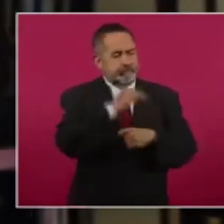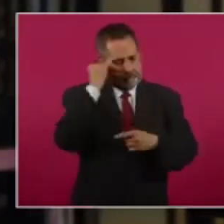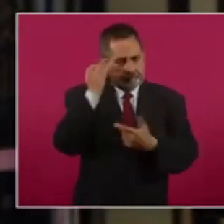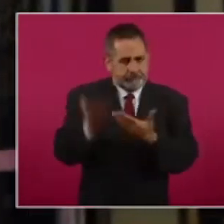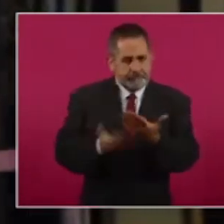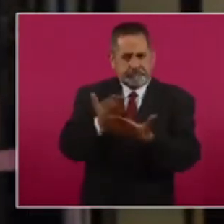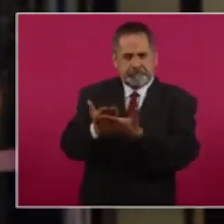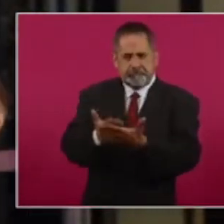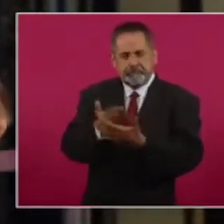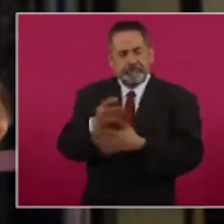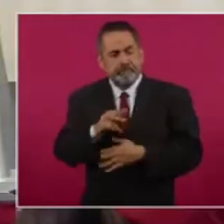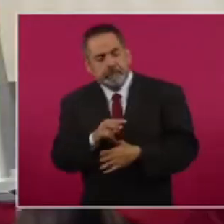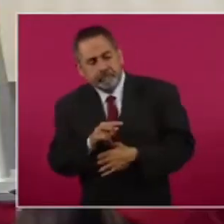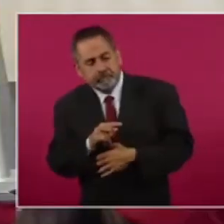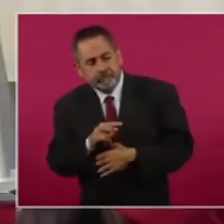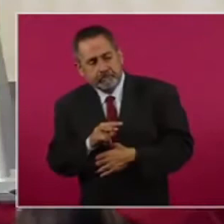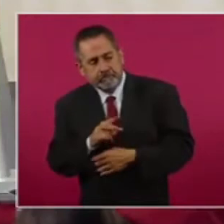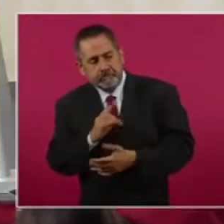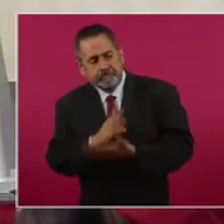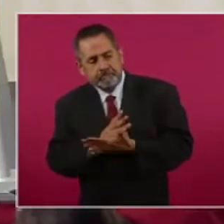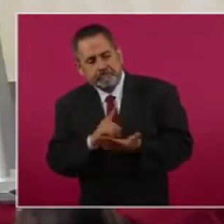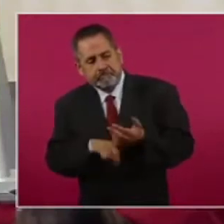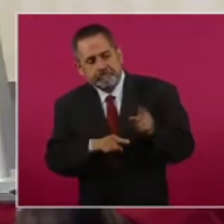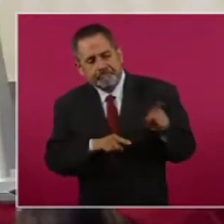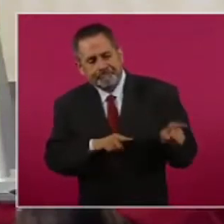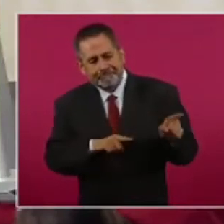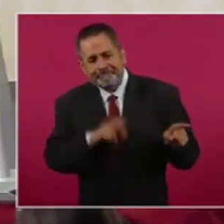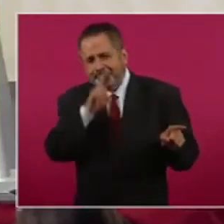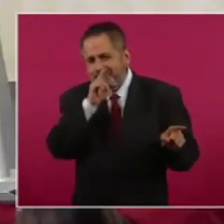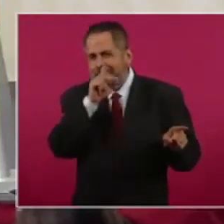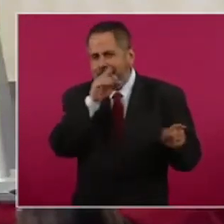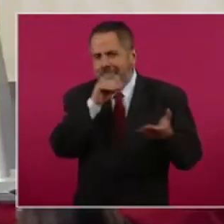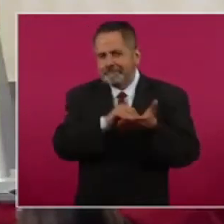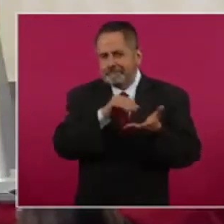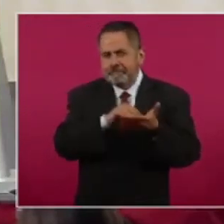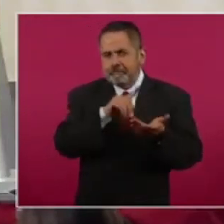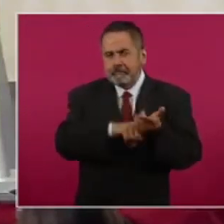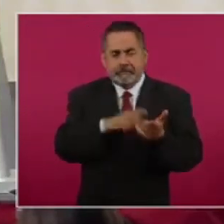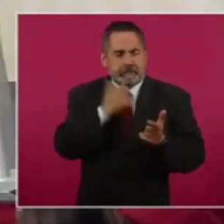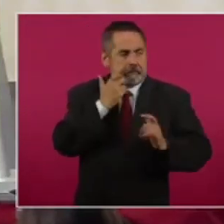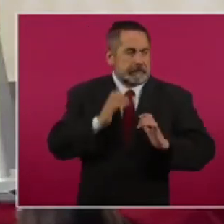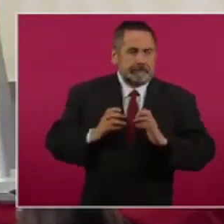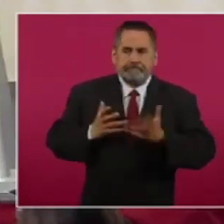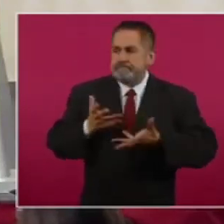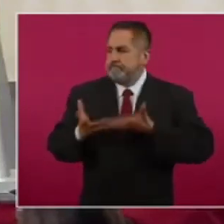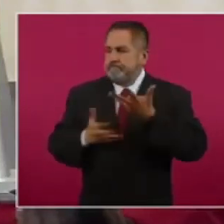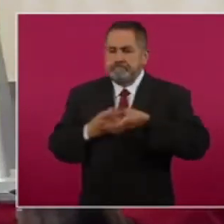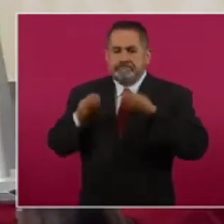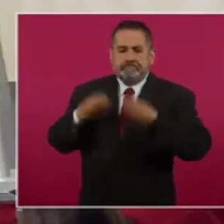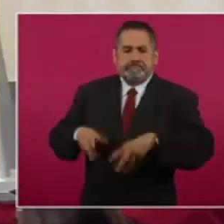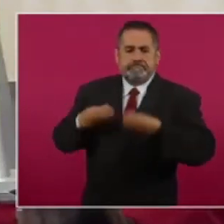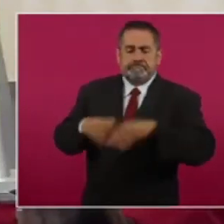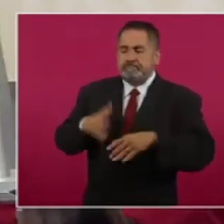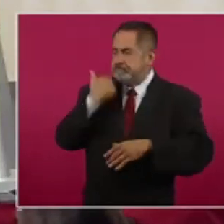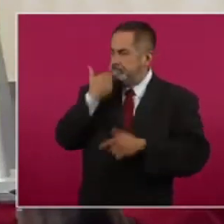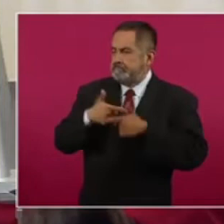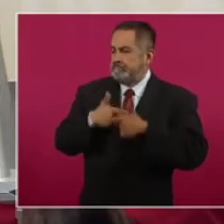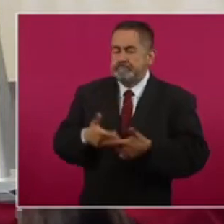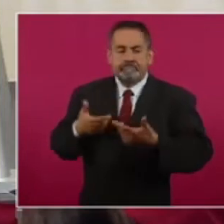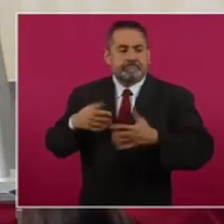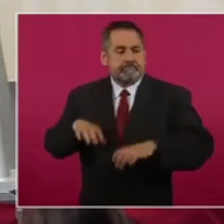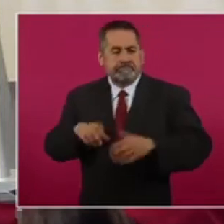que dejan entrever su gran preocupación por seguir cuidando sus privilegios,